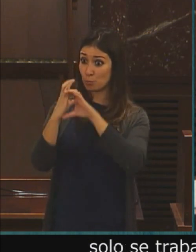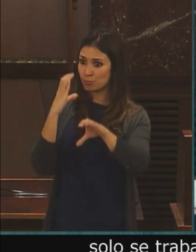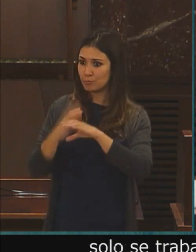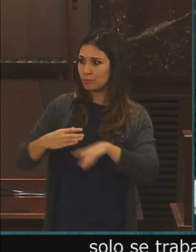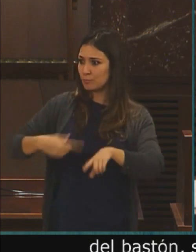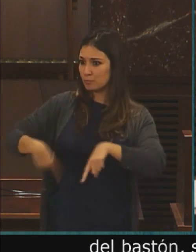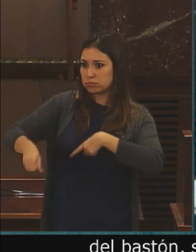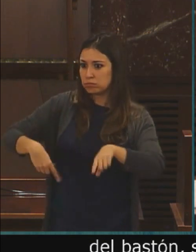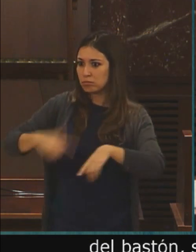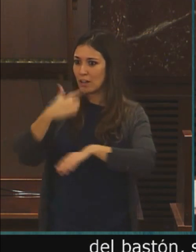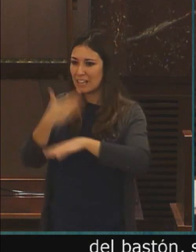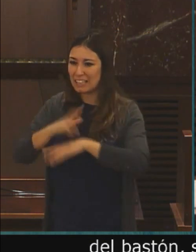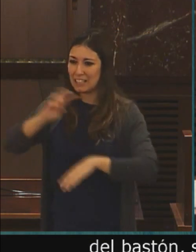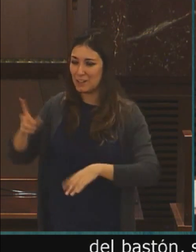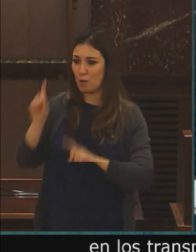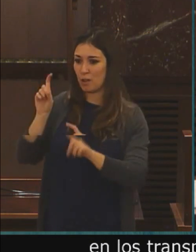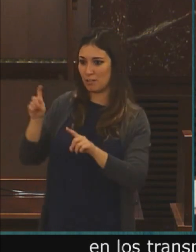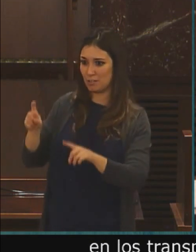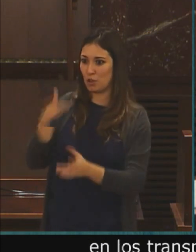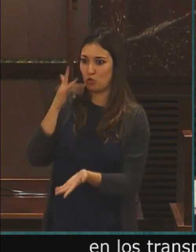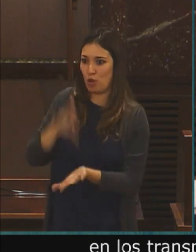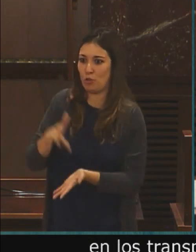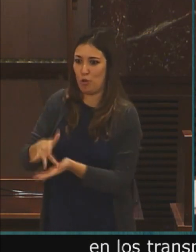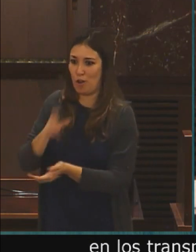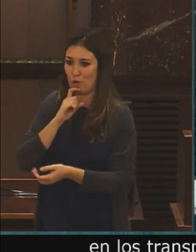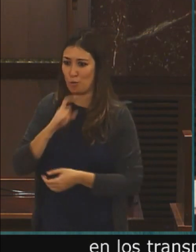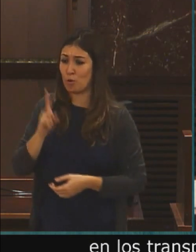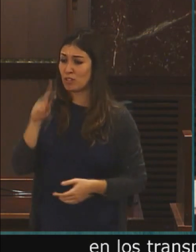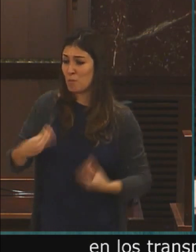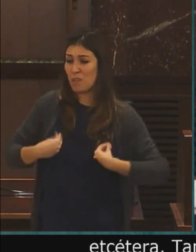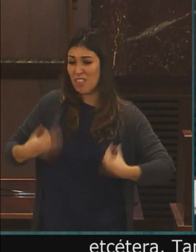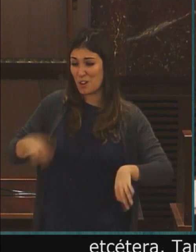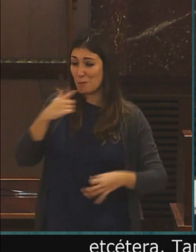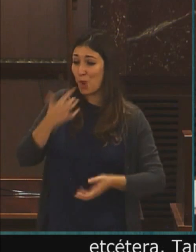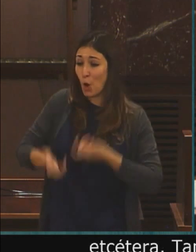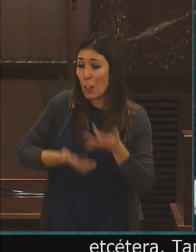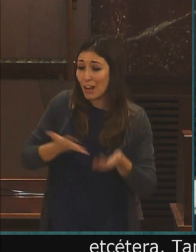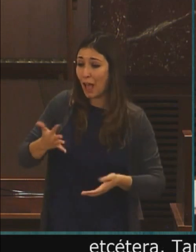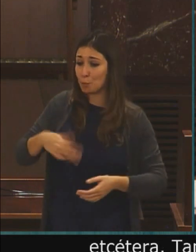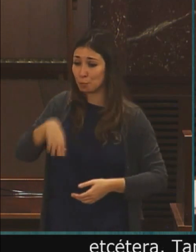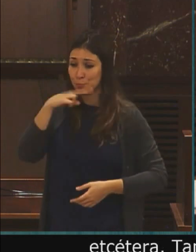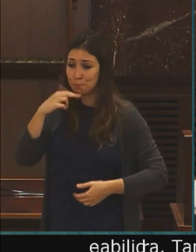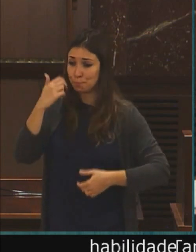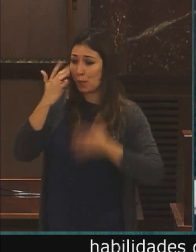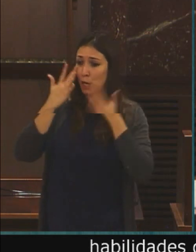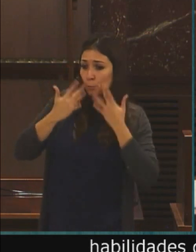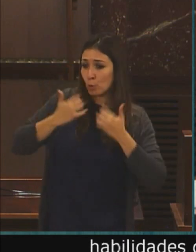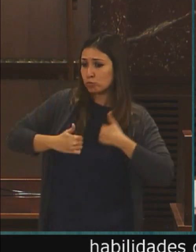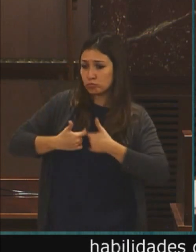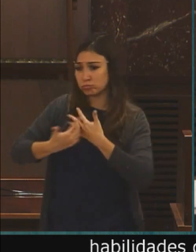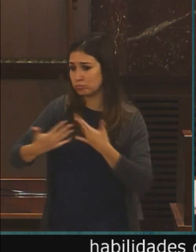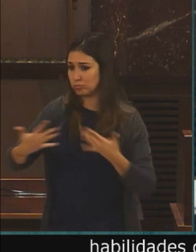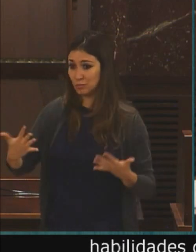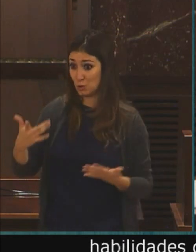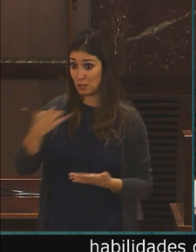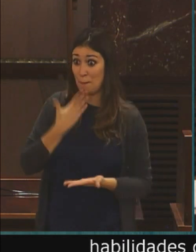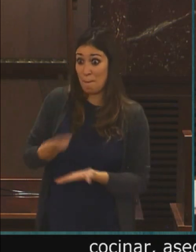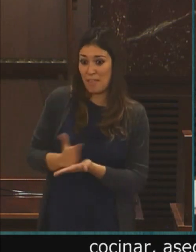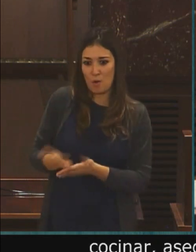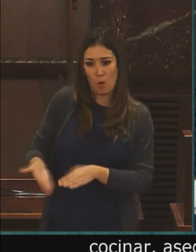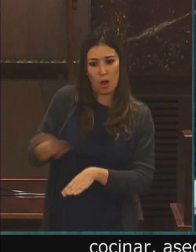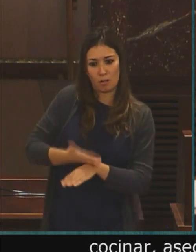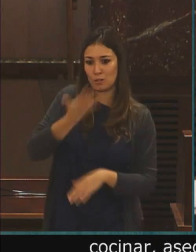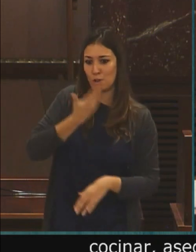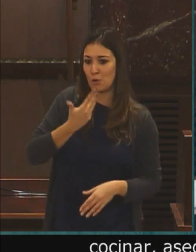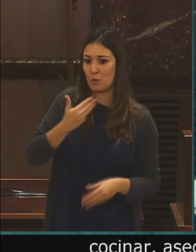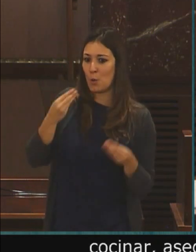públicos, calle, etc. También trabajamos habilidades de la vida diaria, como cocinar, aseo personal, etc. El mediador debe manejar todas estas